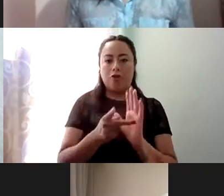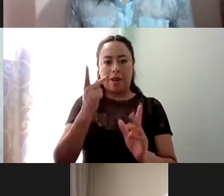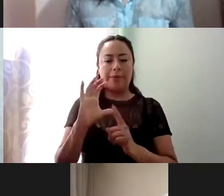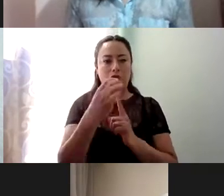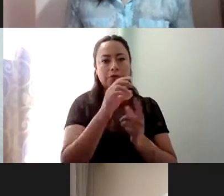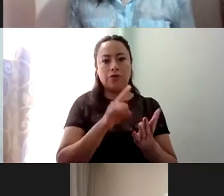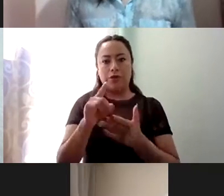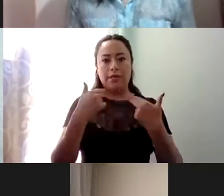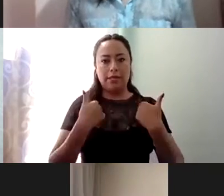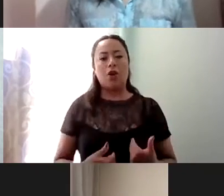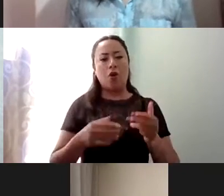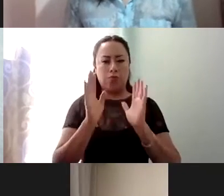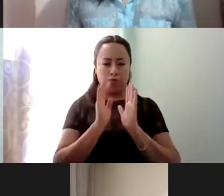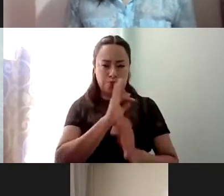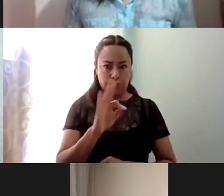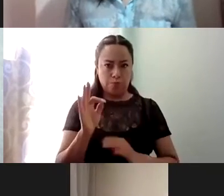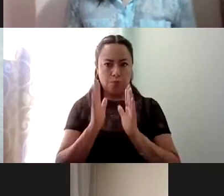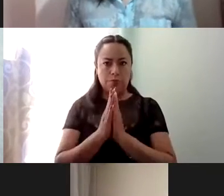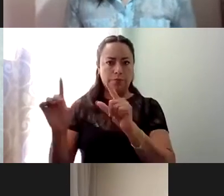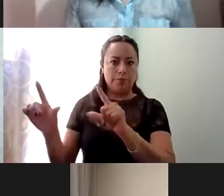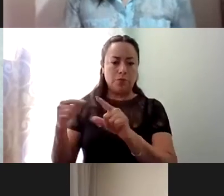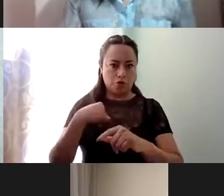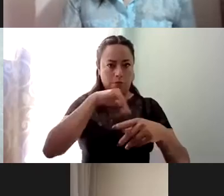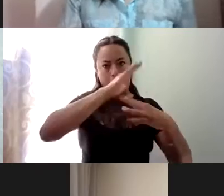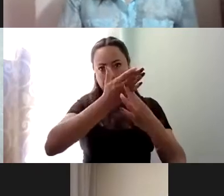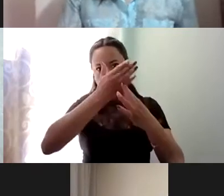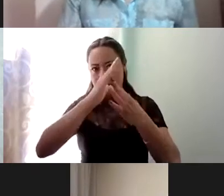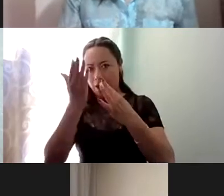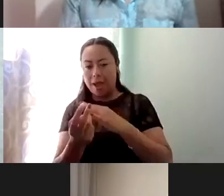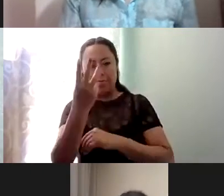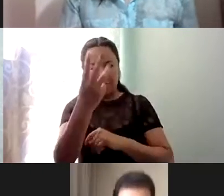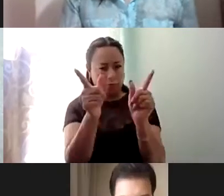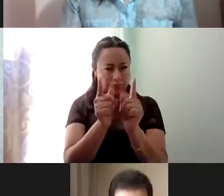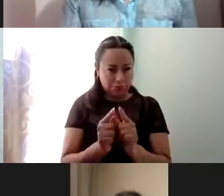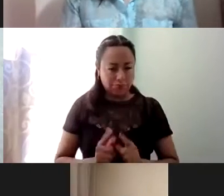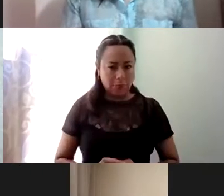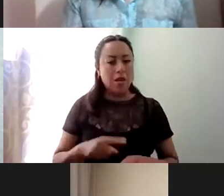mi exposición en 3 breves apartados. El primero de ellos, bueno,